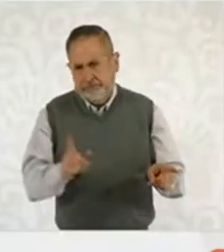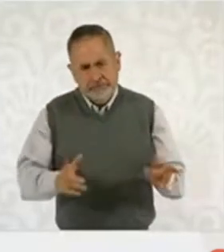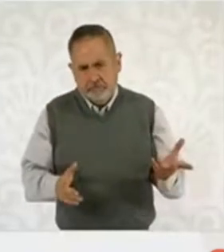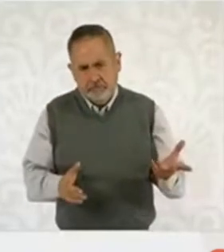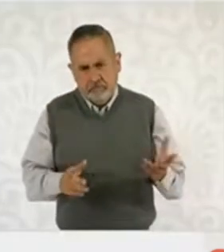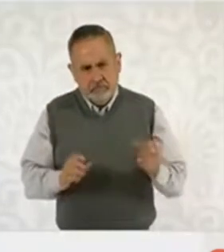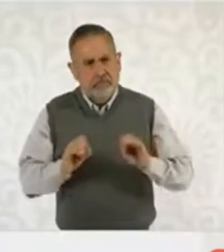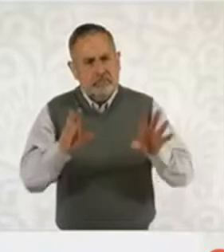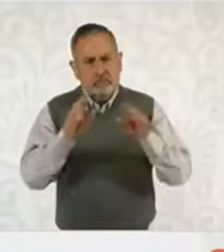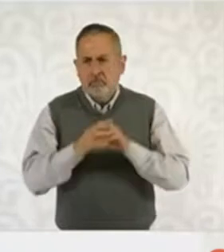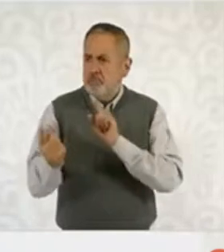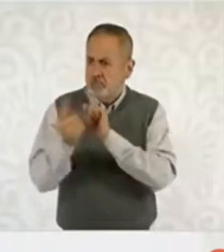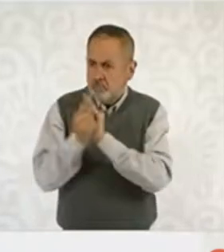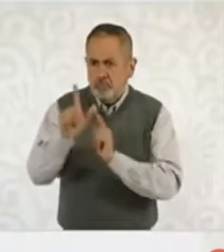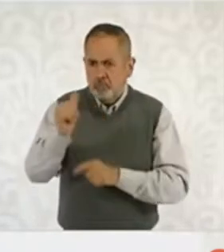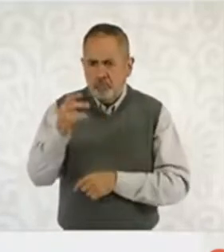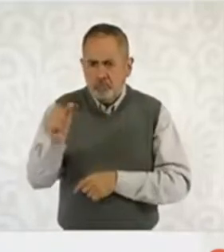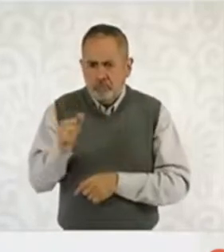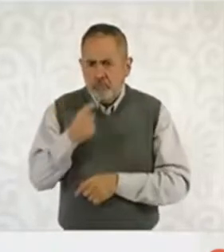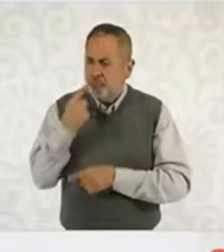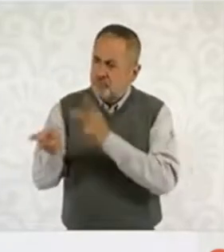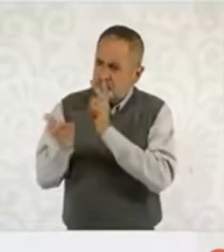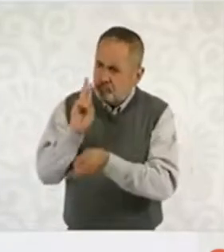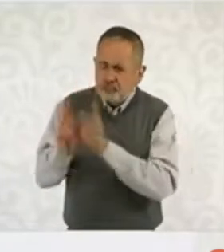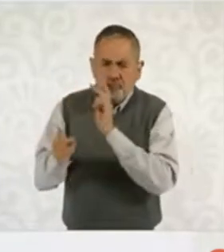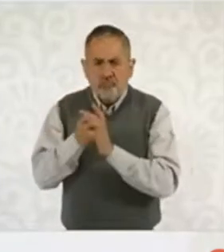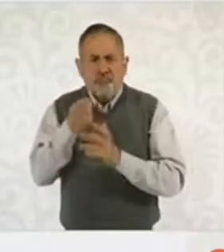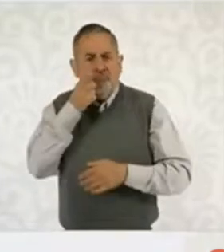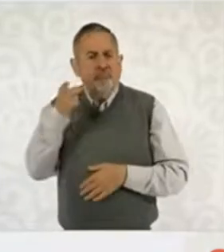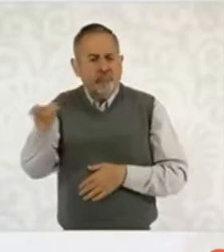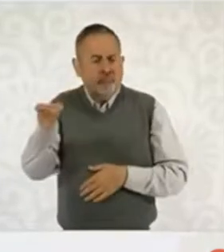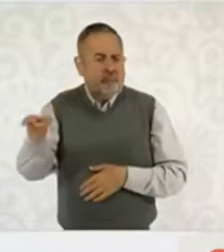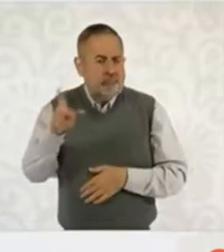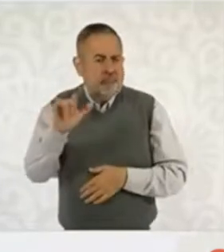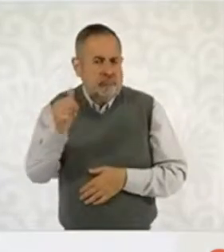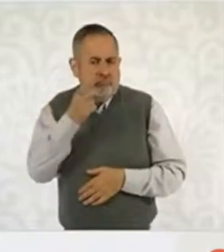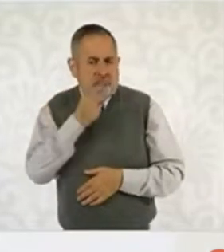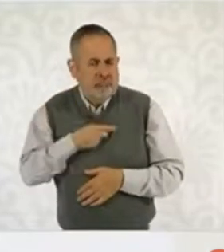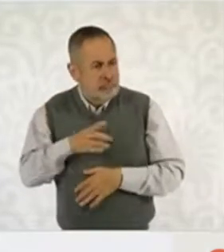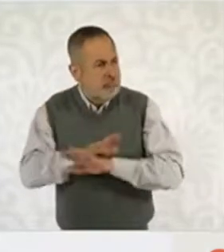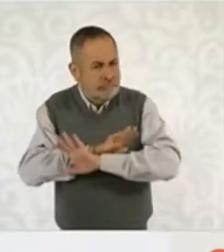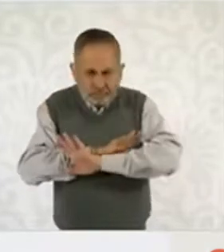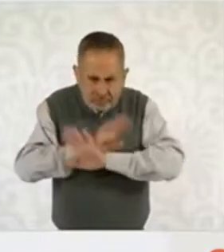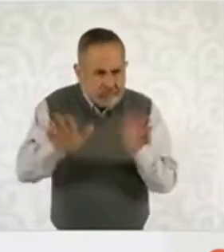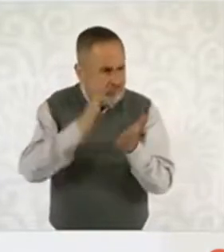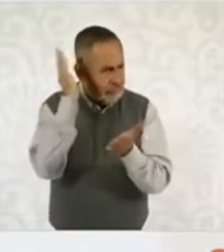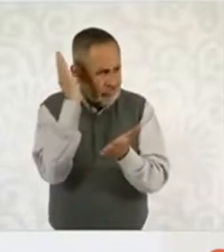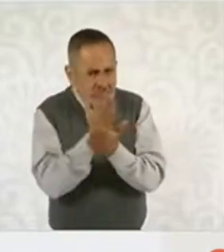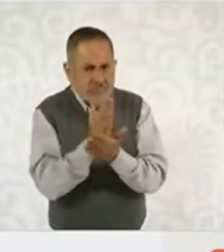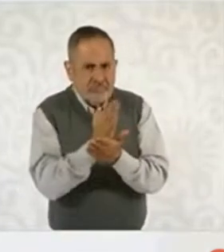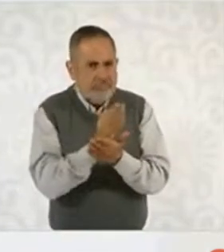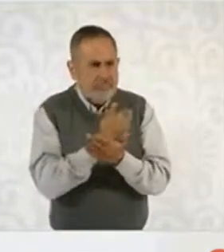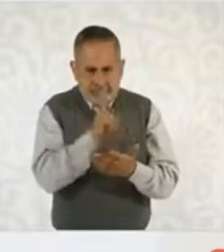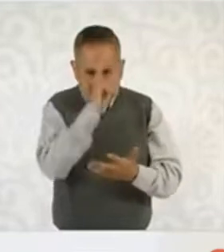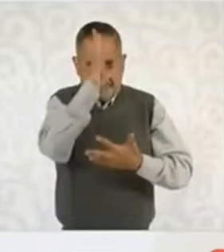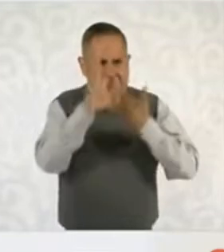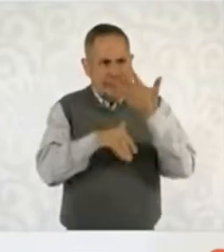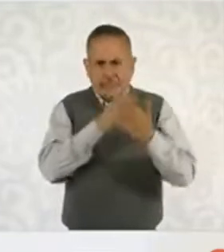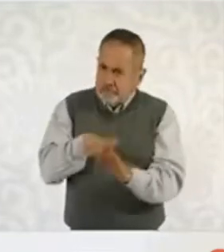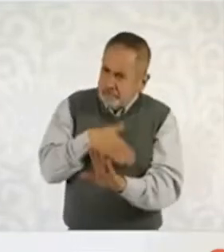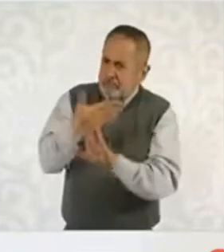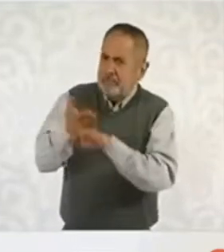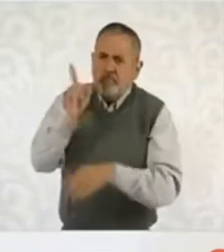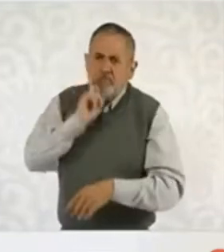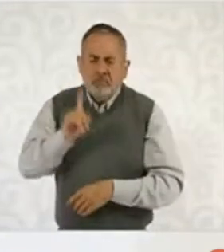Entonces, ahora que estuve con Laida, ella dice, bueno, es que en algún momento tiene que resolverse este problema de violencia de género